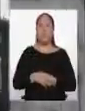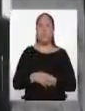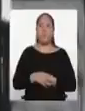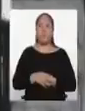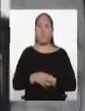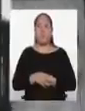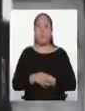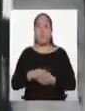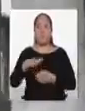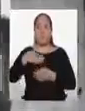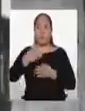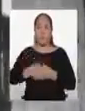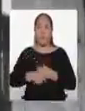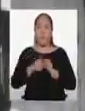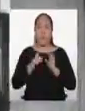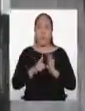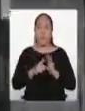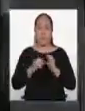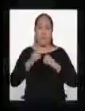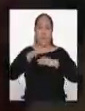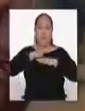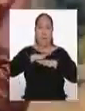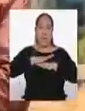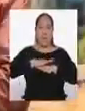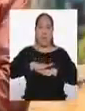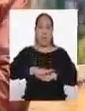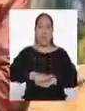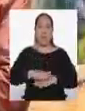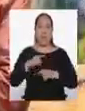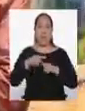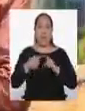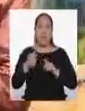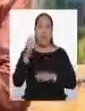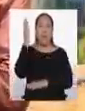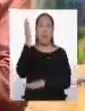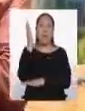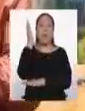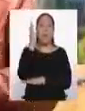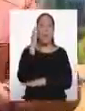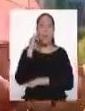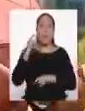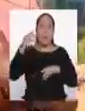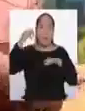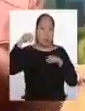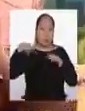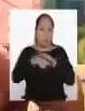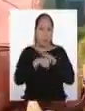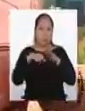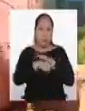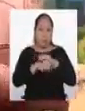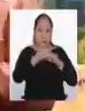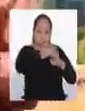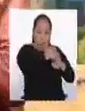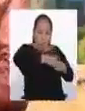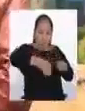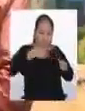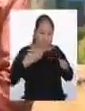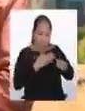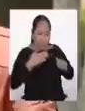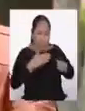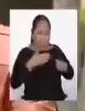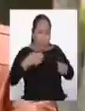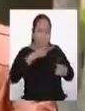Al día siguiente 6 amanece en completa tranquilidad, sin embargo al mediodía se produce un ataque generalizado a lo largo de toda la línea del